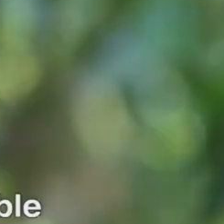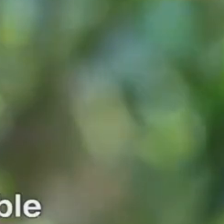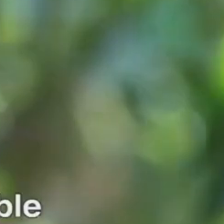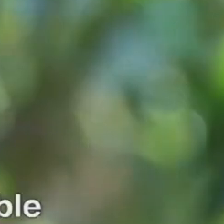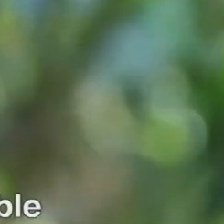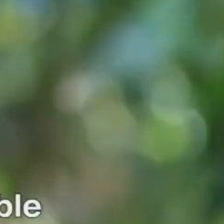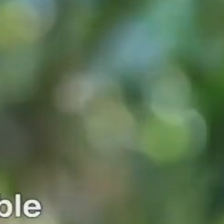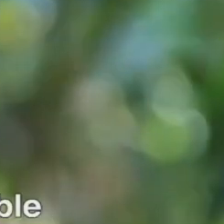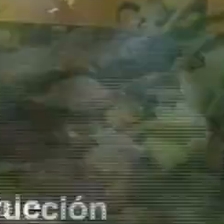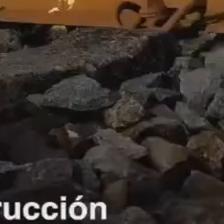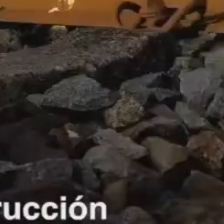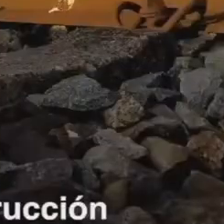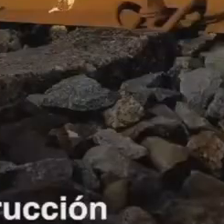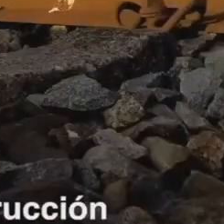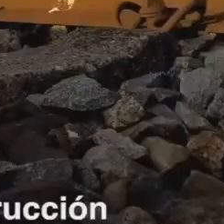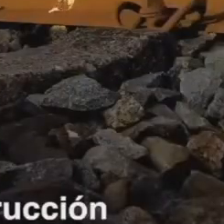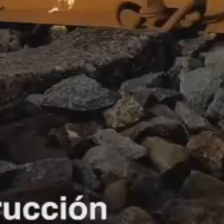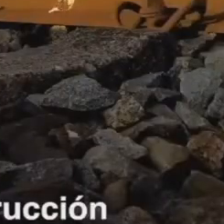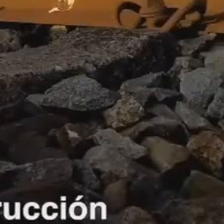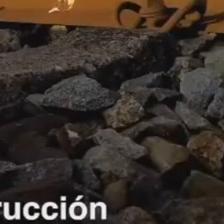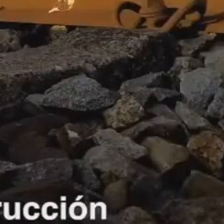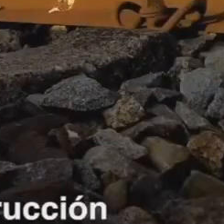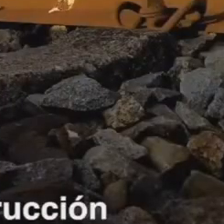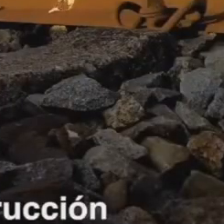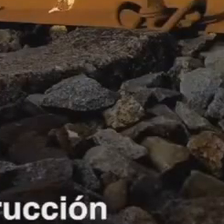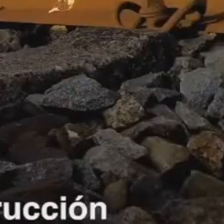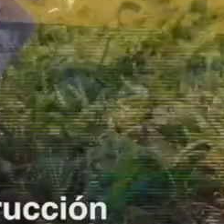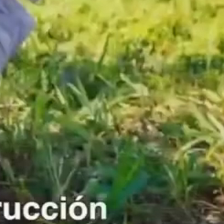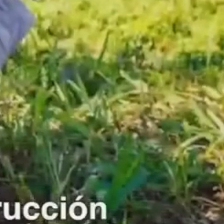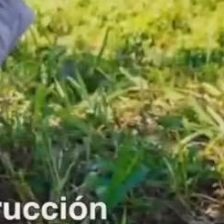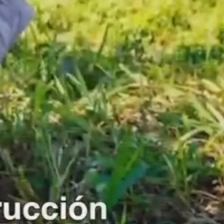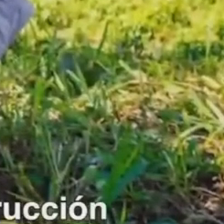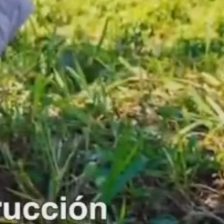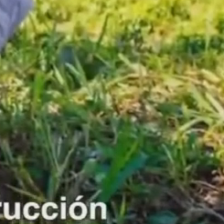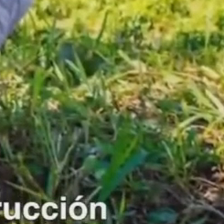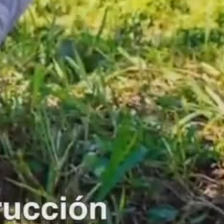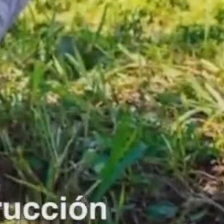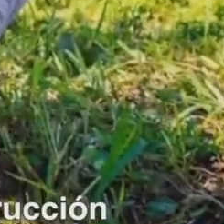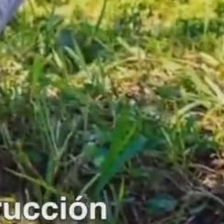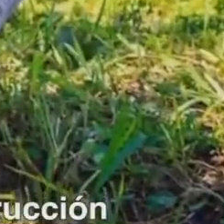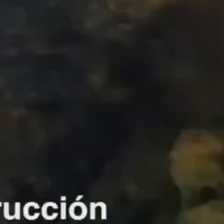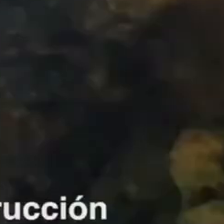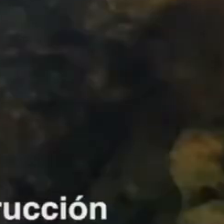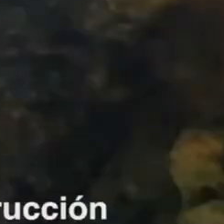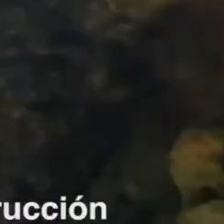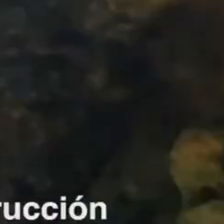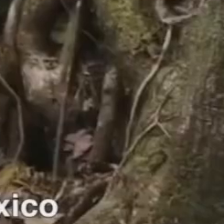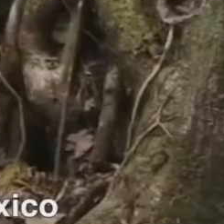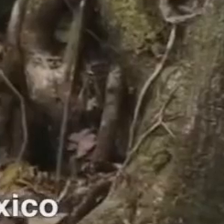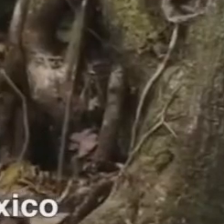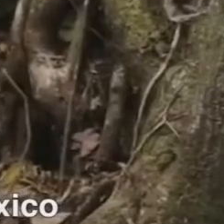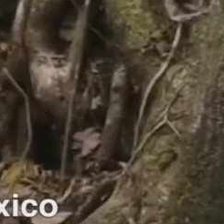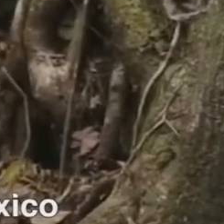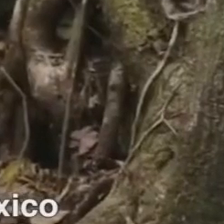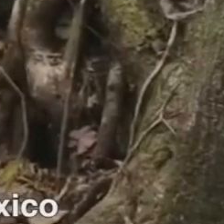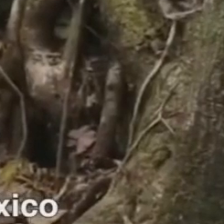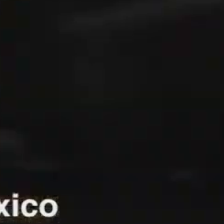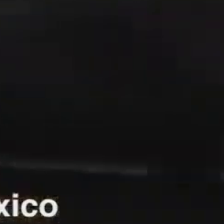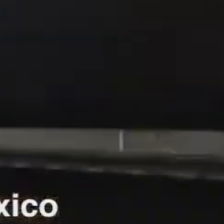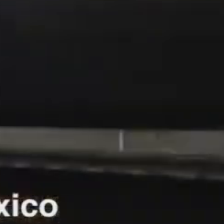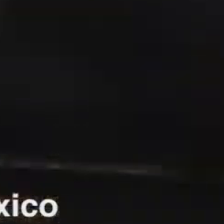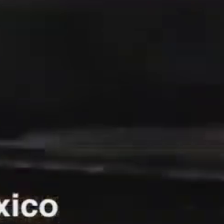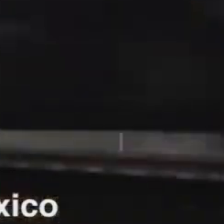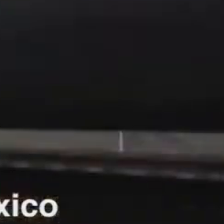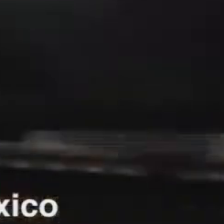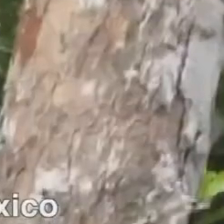los recursos naturales. A su paso por vías ya existentes y con la construcción de pasos de fauna, este proyecto prioritario